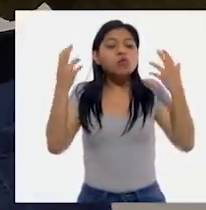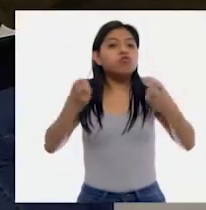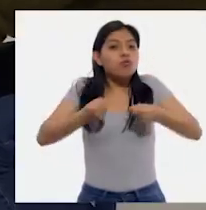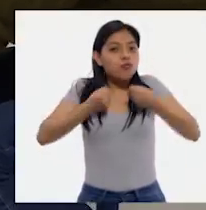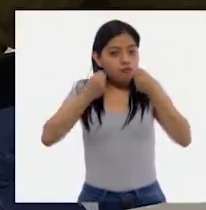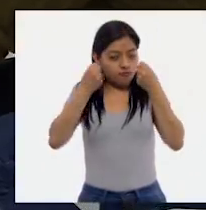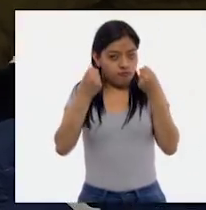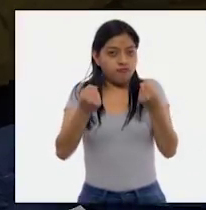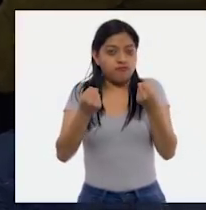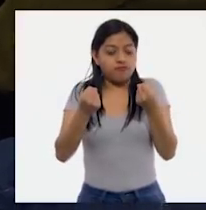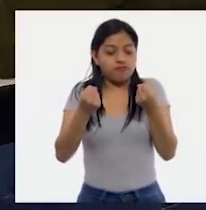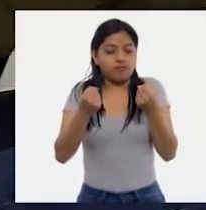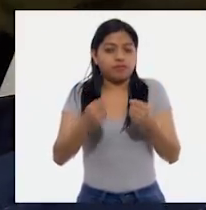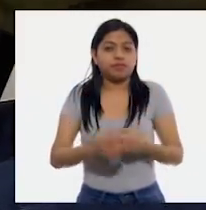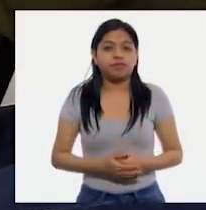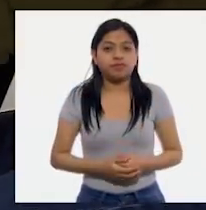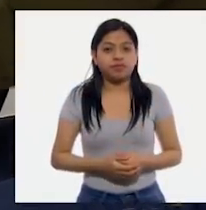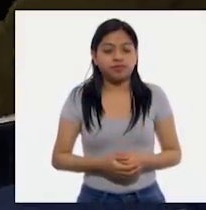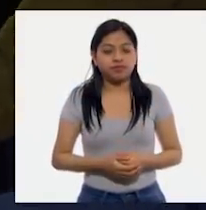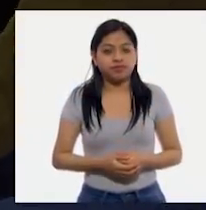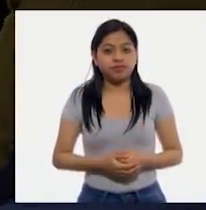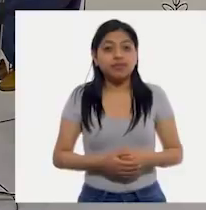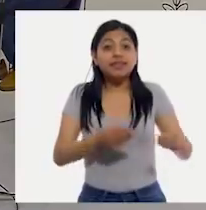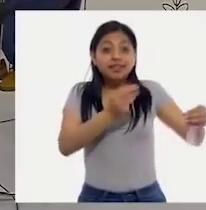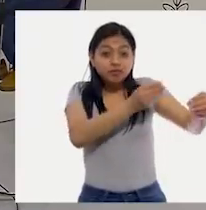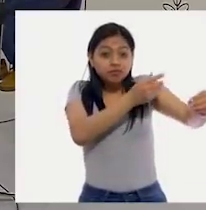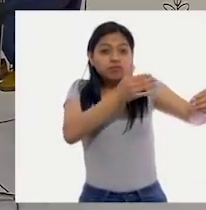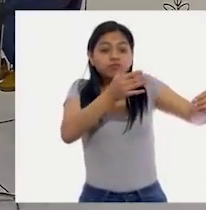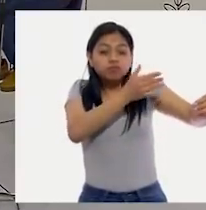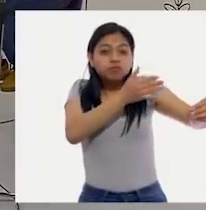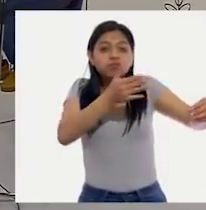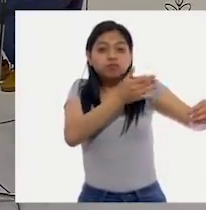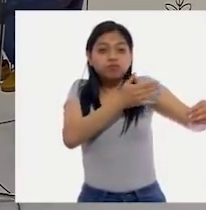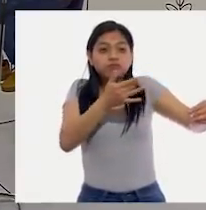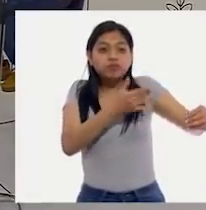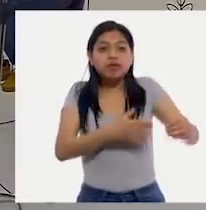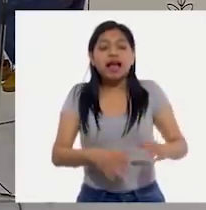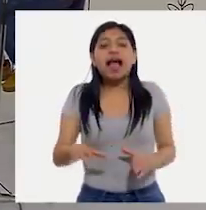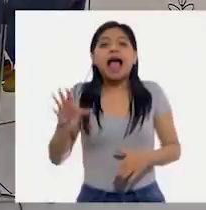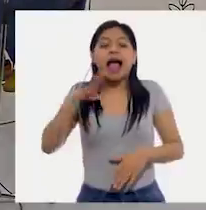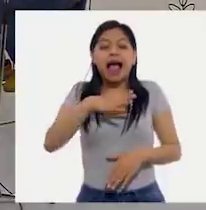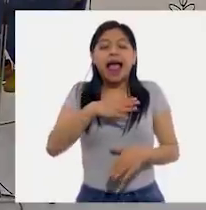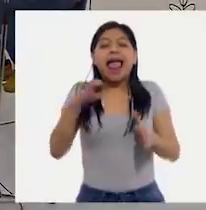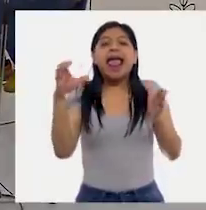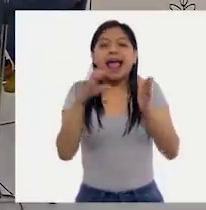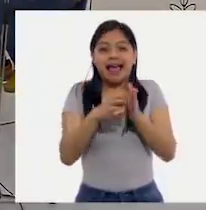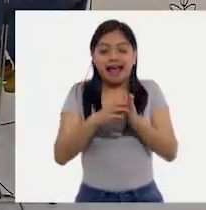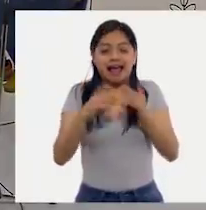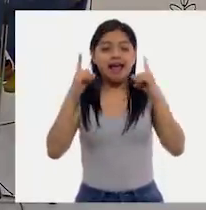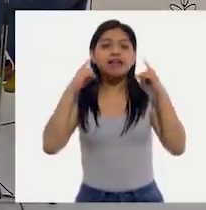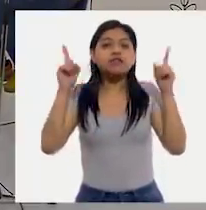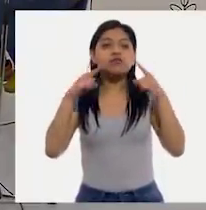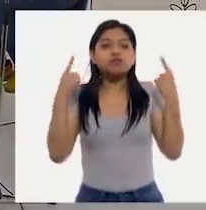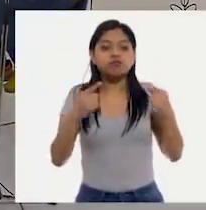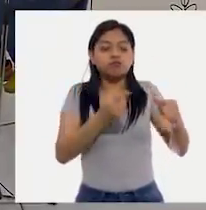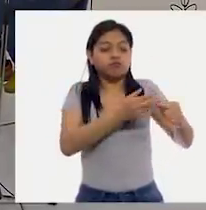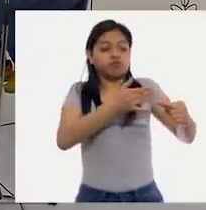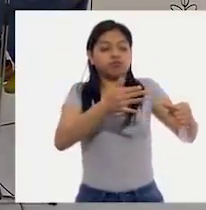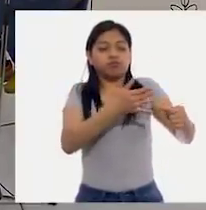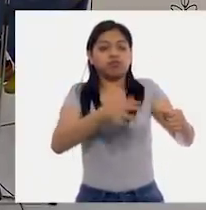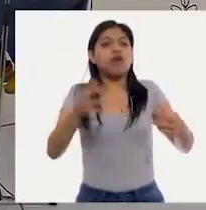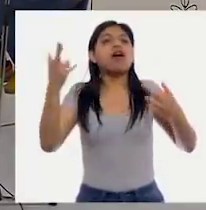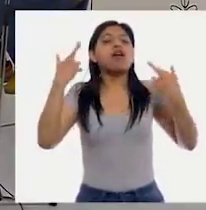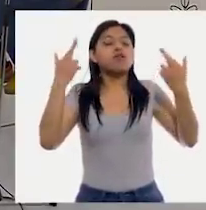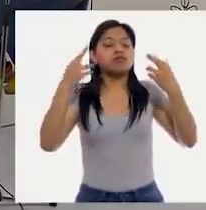graves. A través de esta vibración con la caja acústica, pues vibra y produce